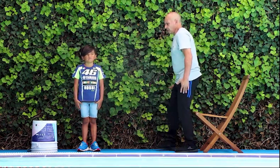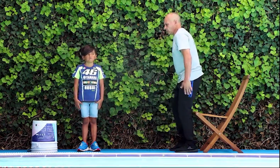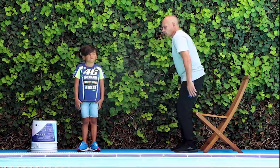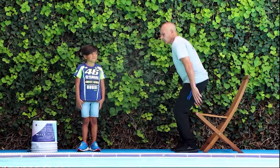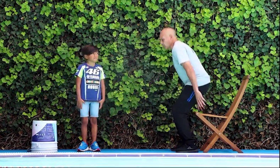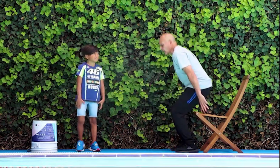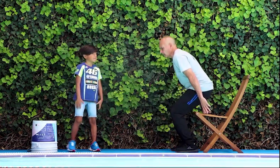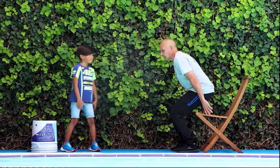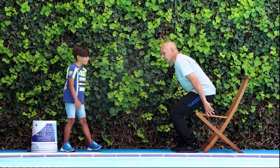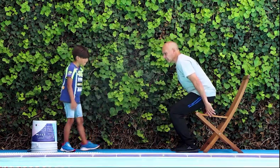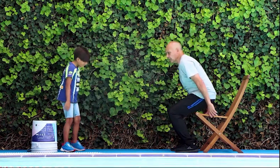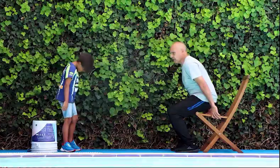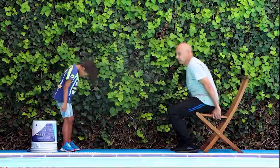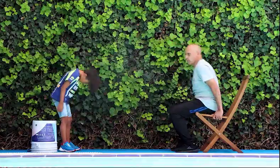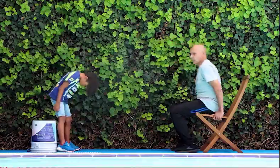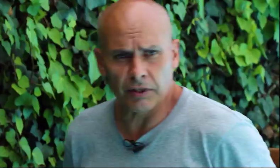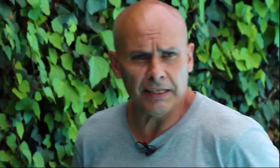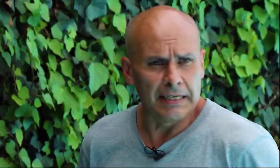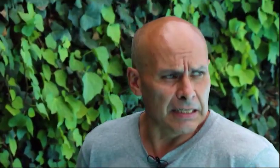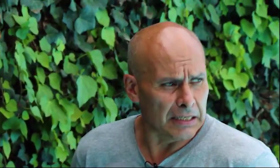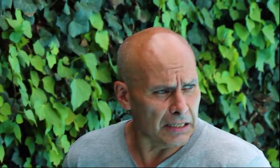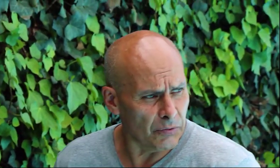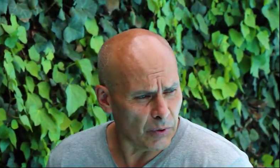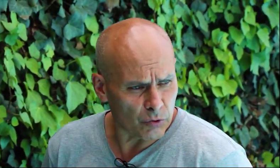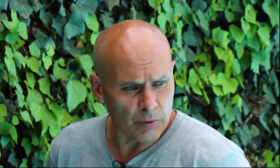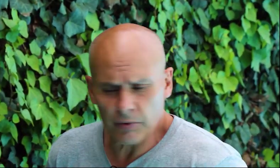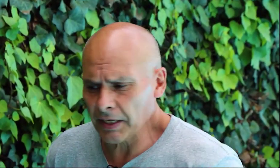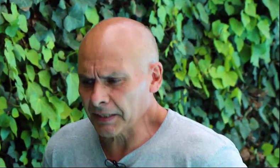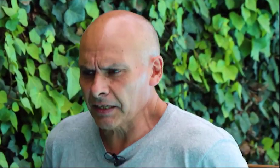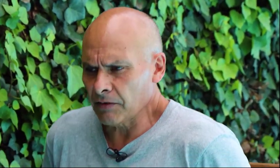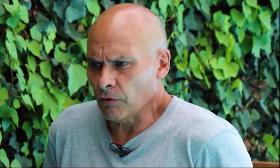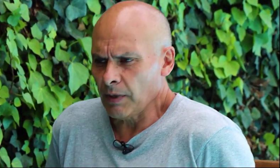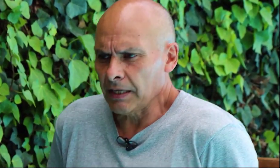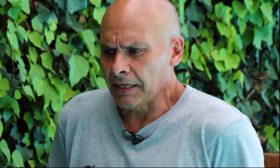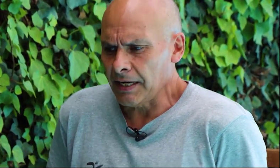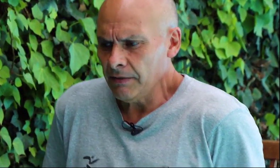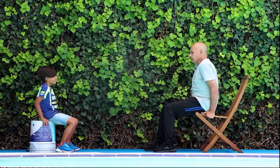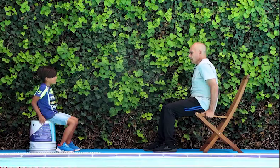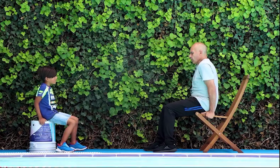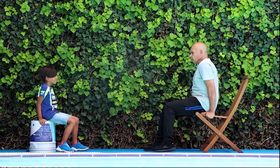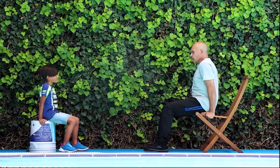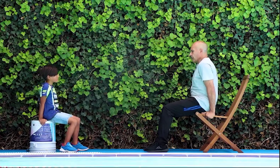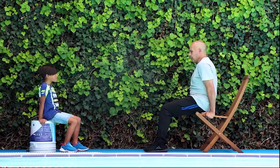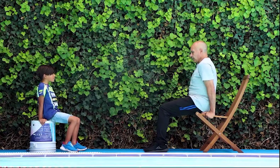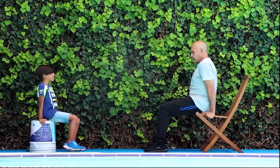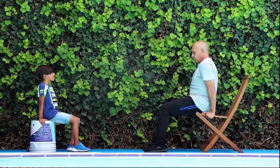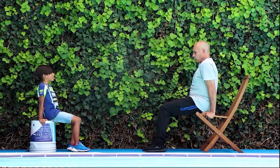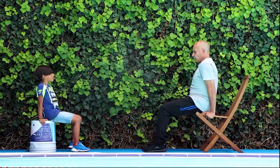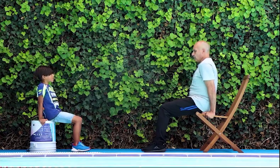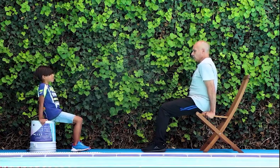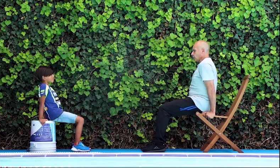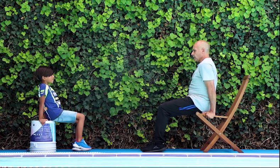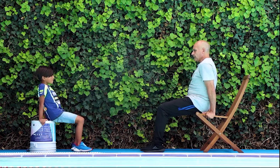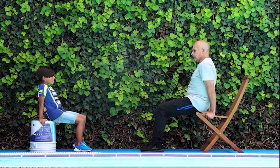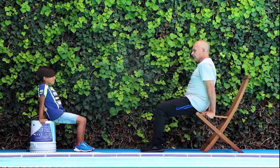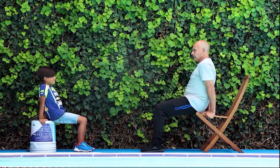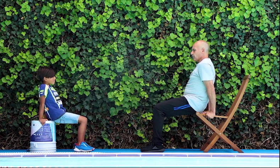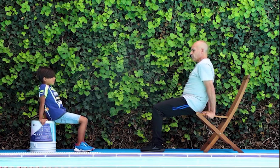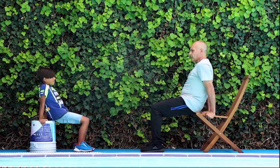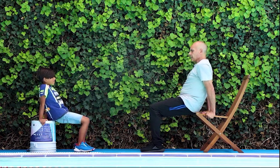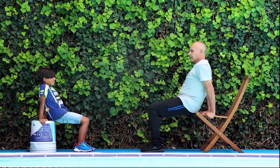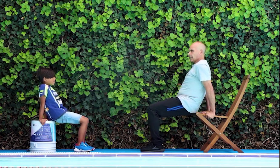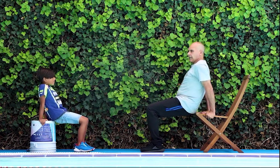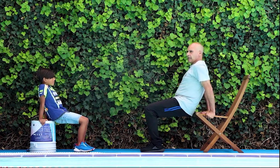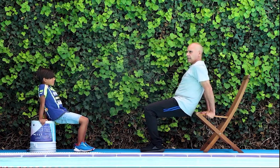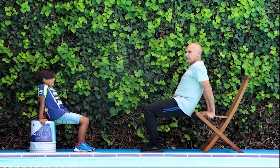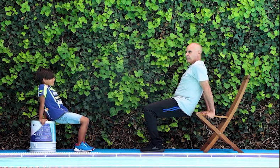sentar en la silla o en el bote y nos vamos a agarrar de forma lateral, vamos a posicionar los pies y